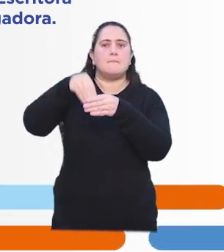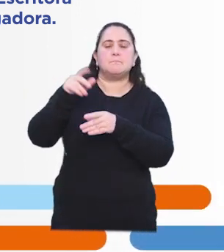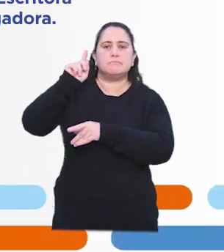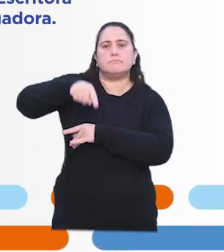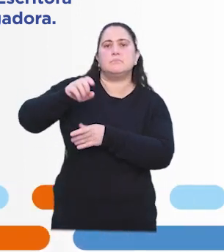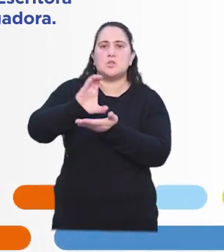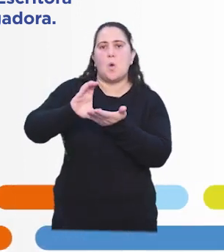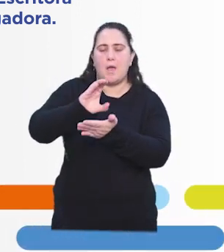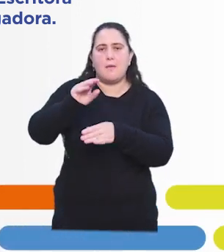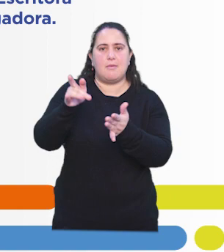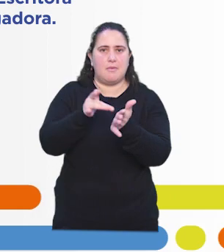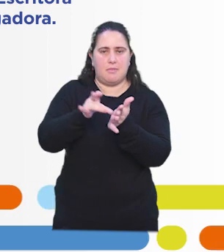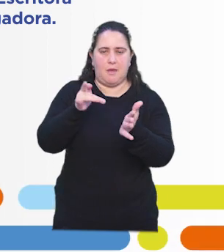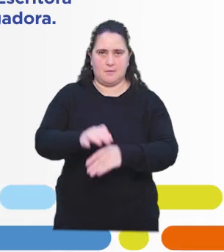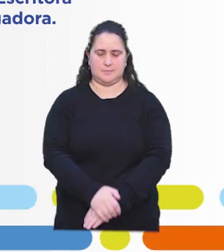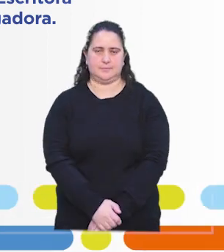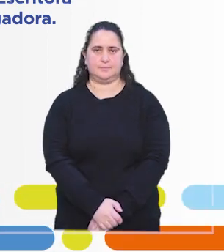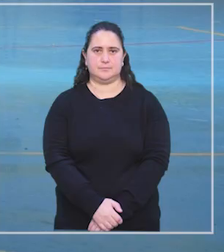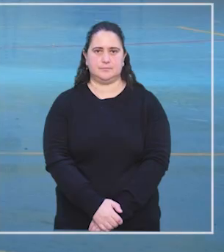construcción de ciudadanía digital.